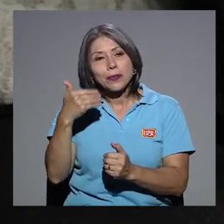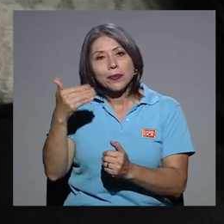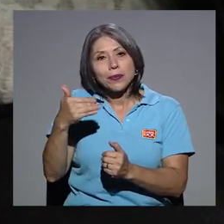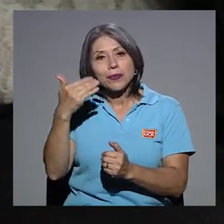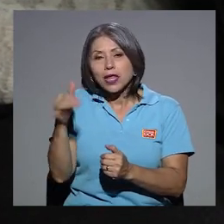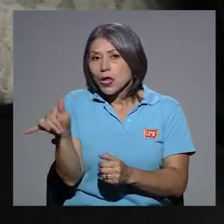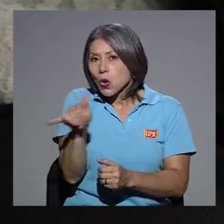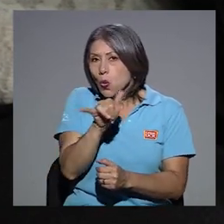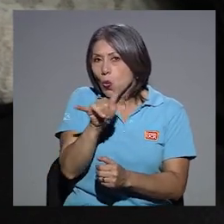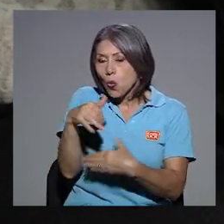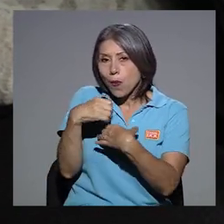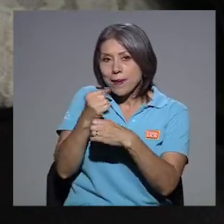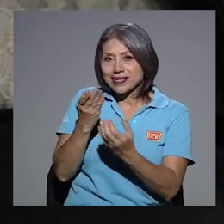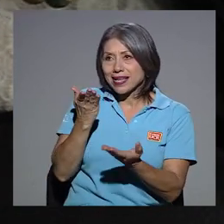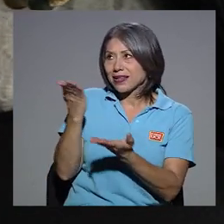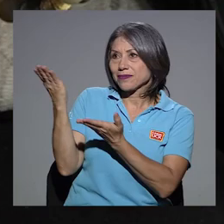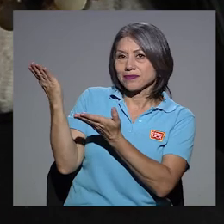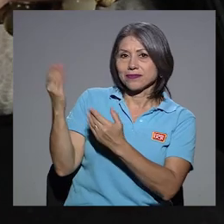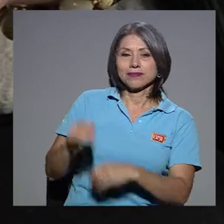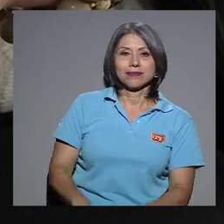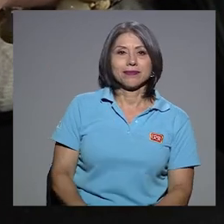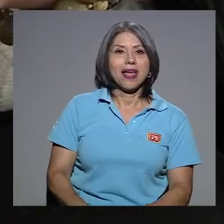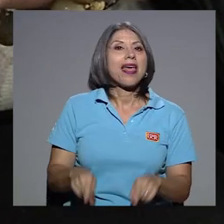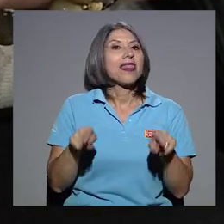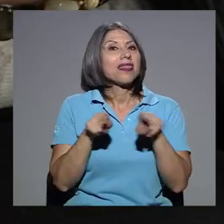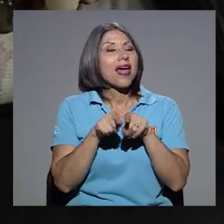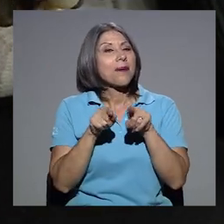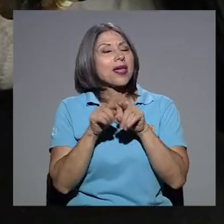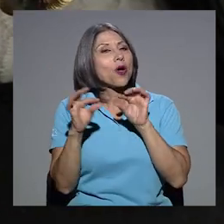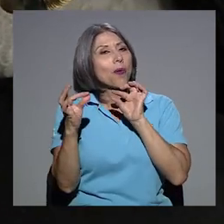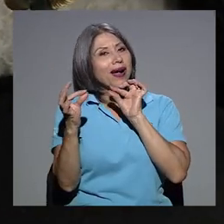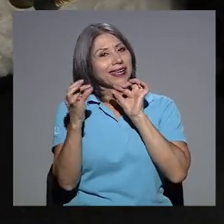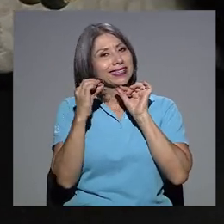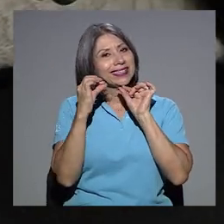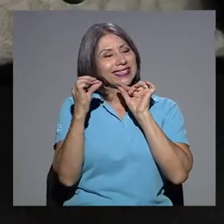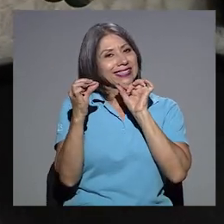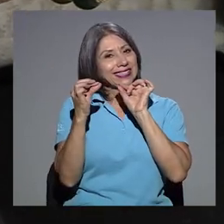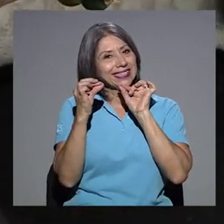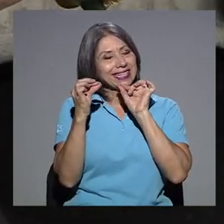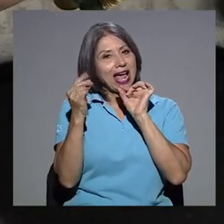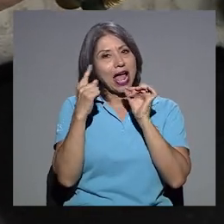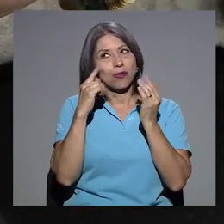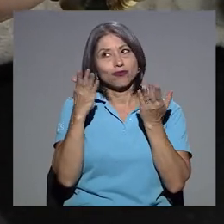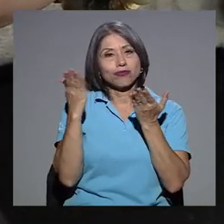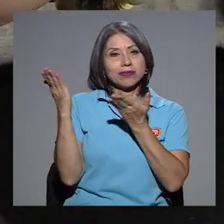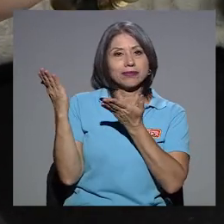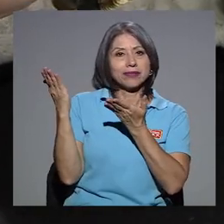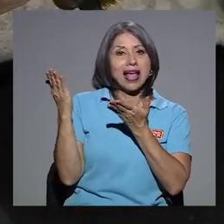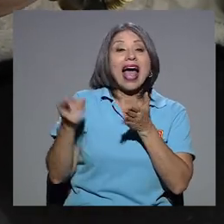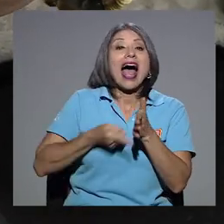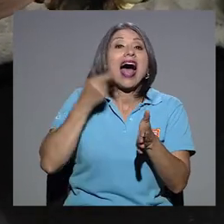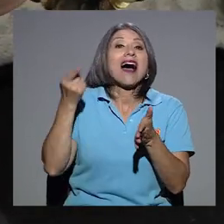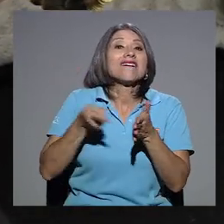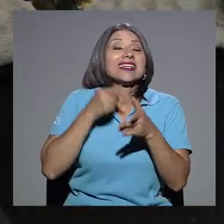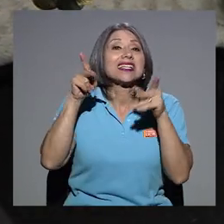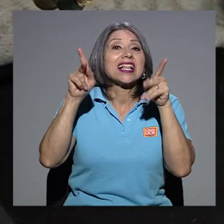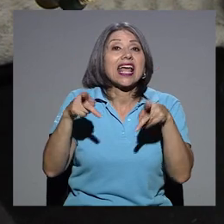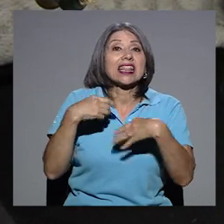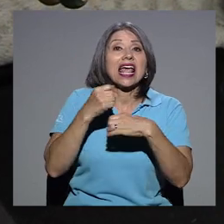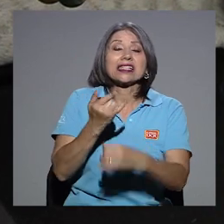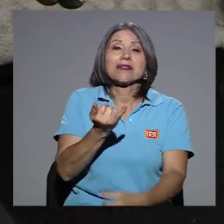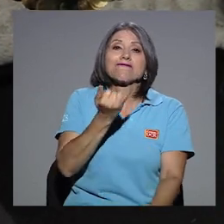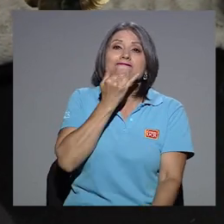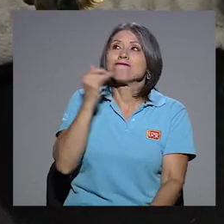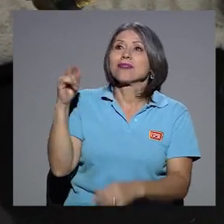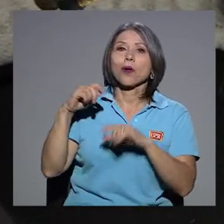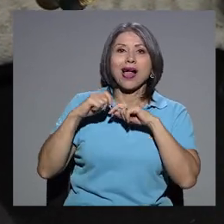hacer un movimiento de barrido. Sacando también, tratando de... Exactamente. Entonces, a veces la gente hace